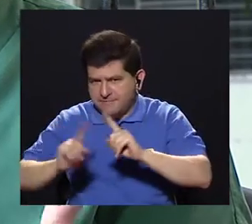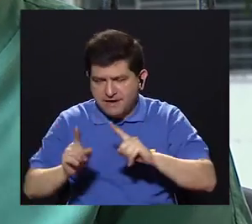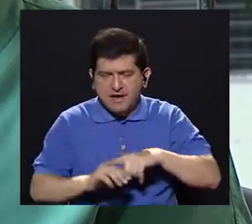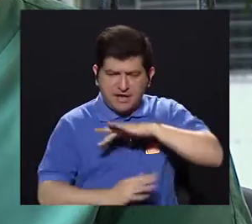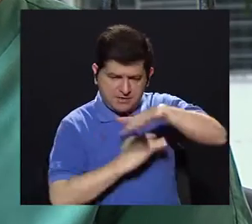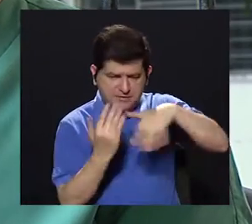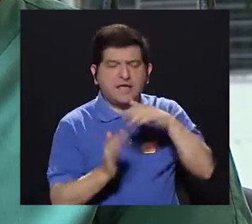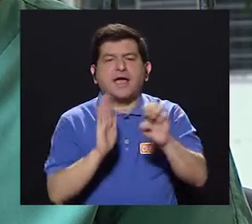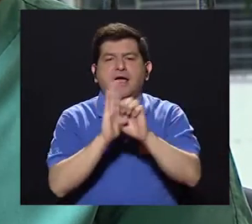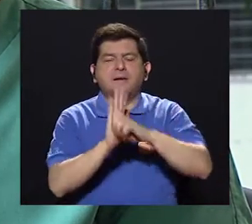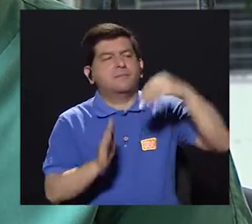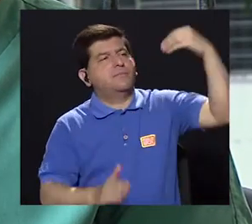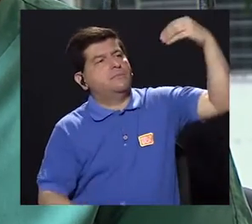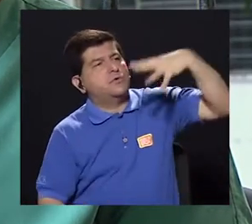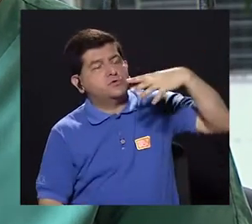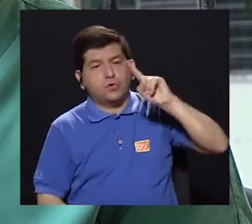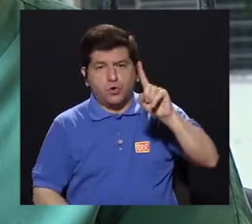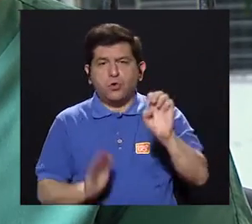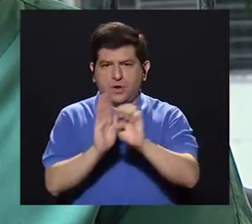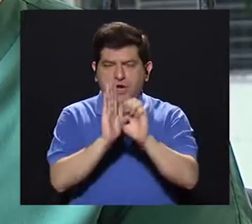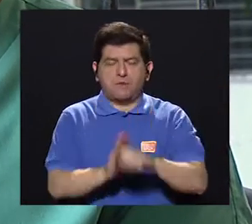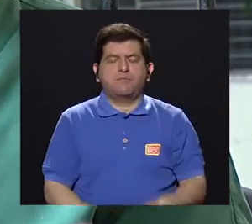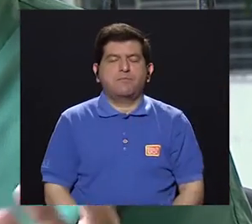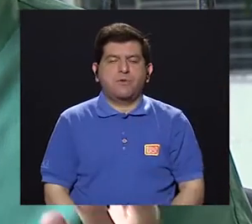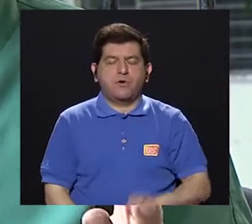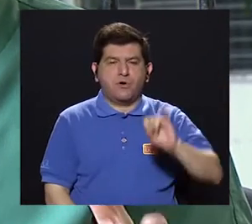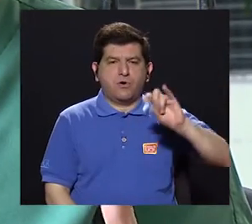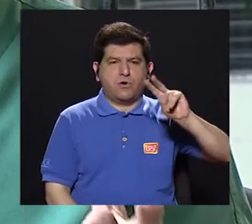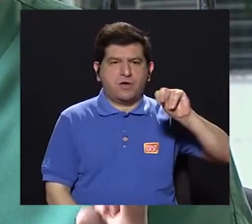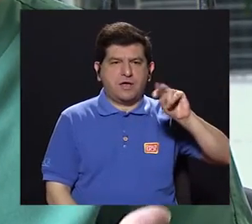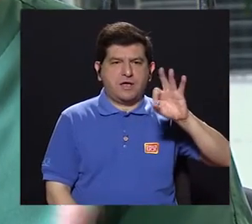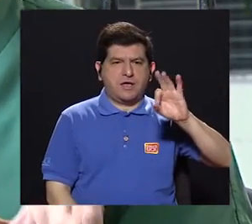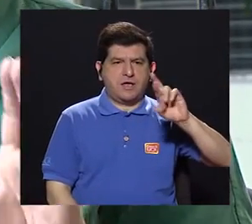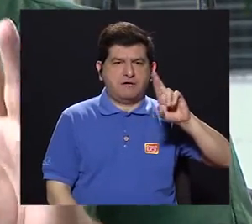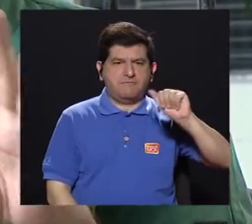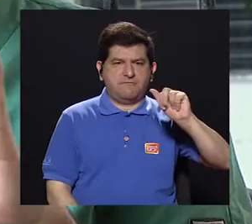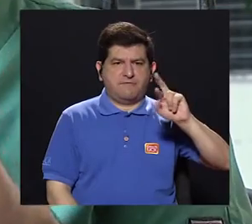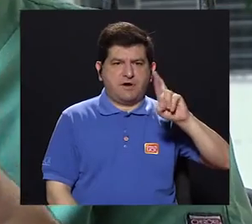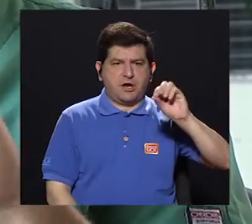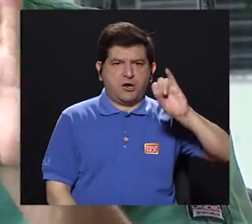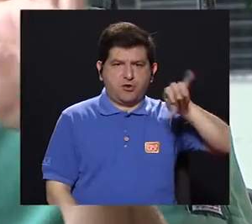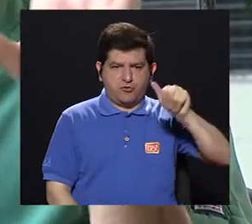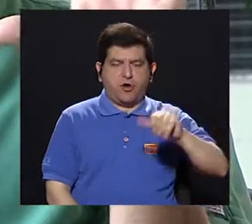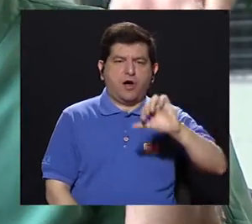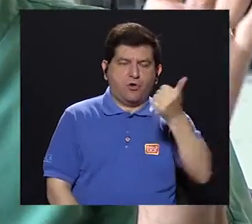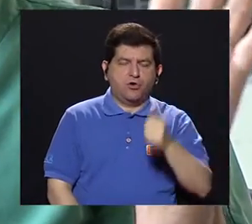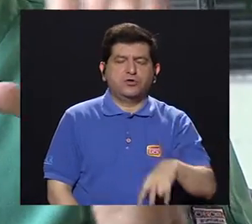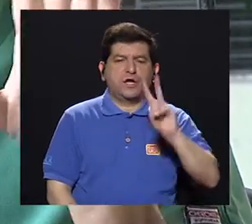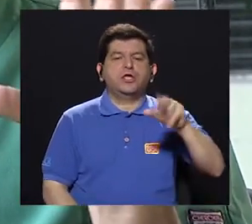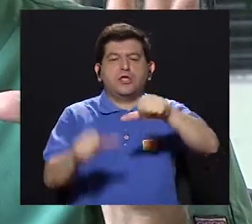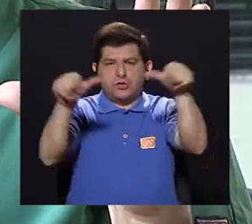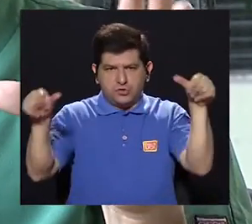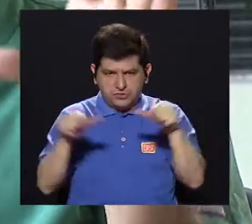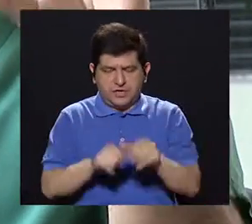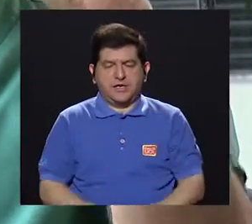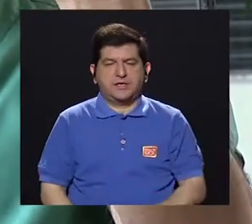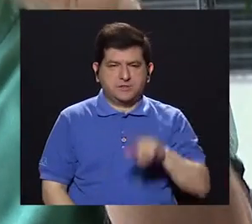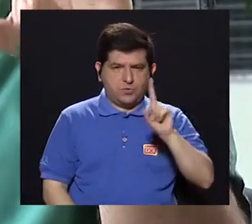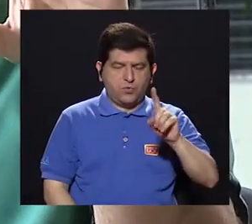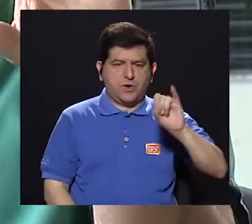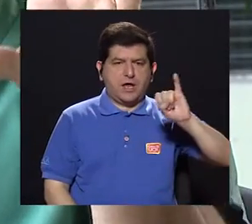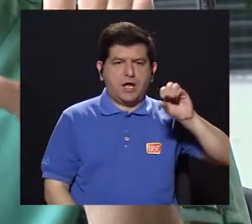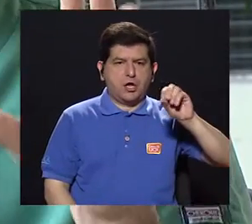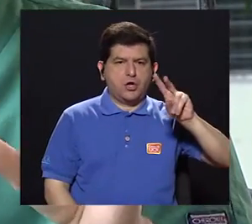por ejemplo, la radiación solar es un tipo de ellos, la infrarroja sería otro tipo de ellos, y podríamos dividirlos en dos grandes áreas, las radiaciones